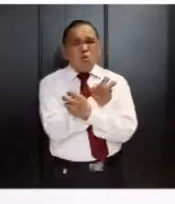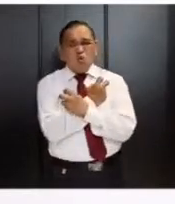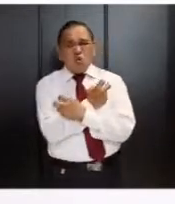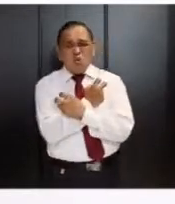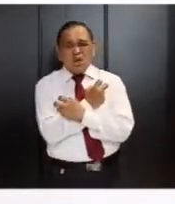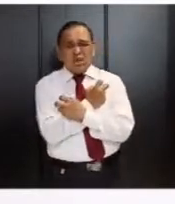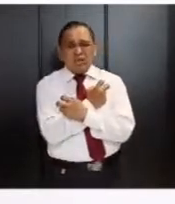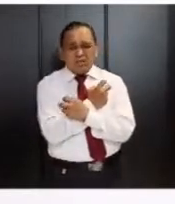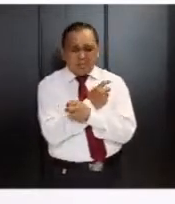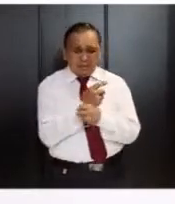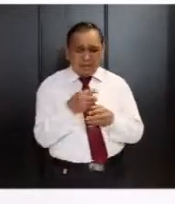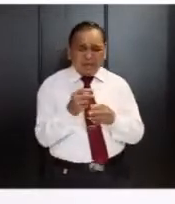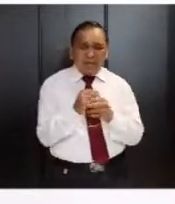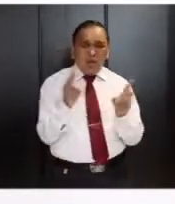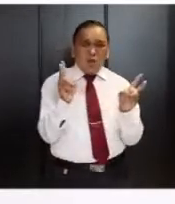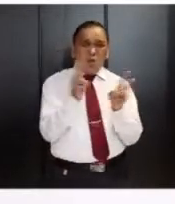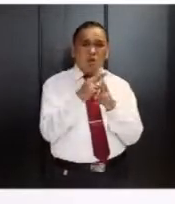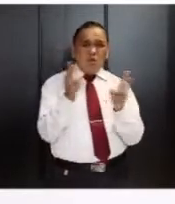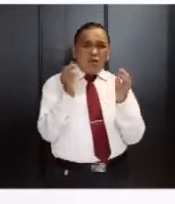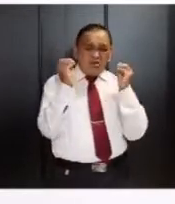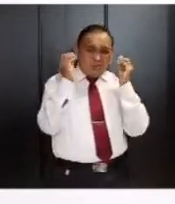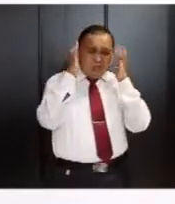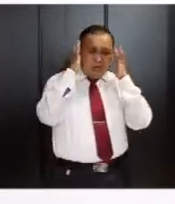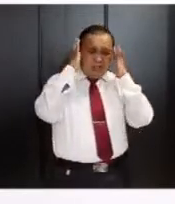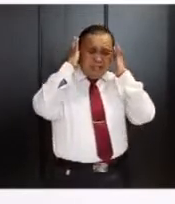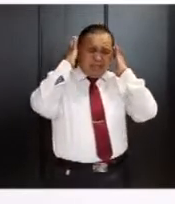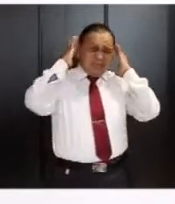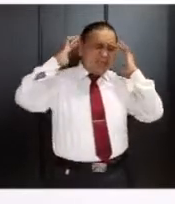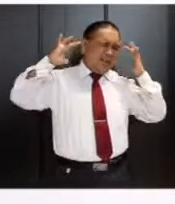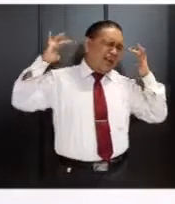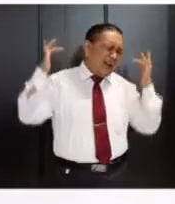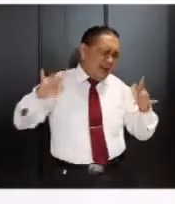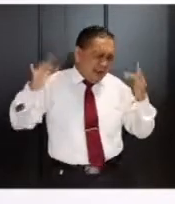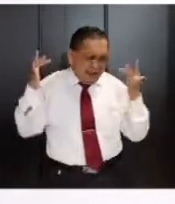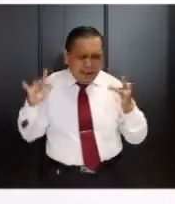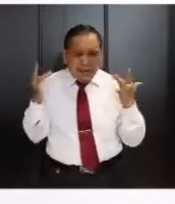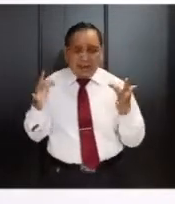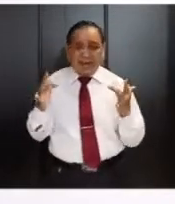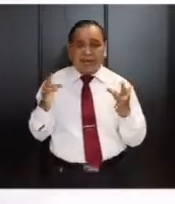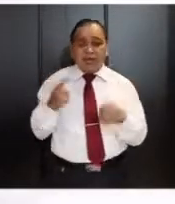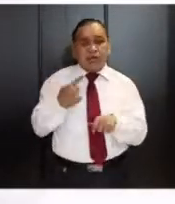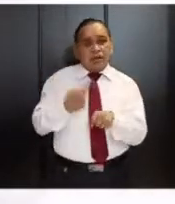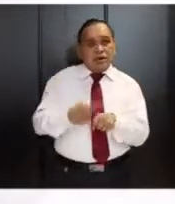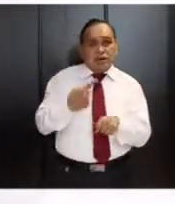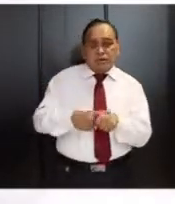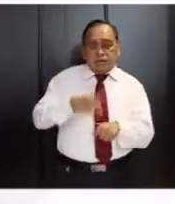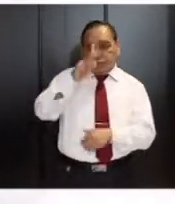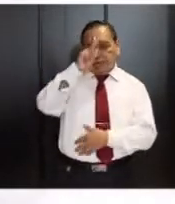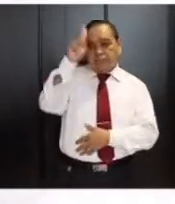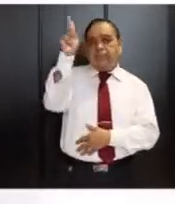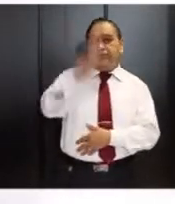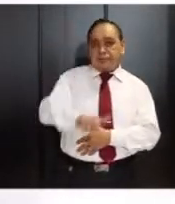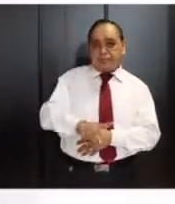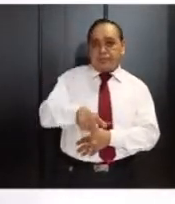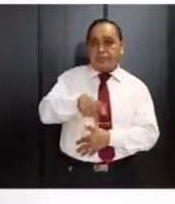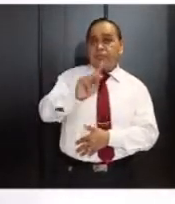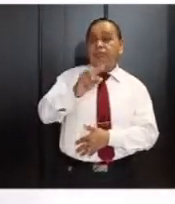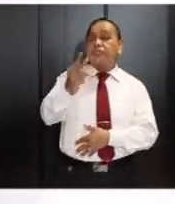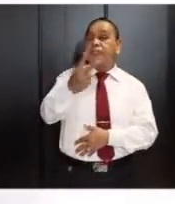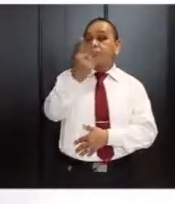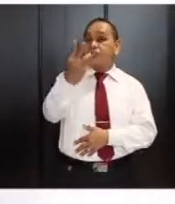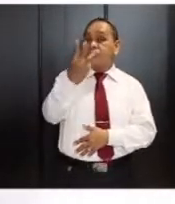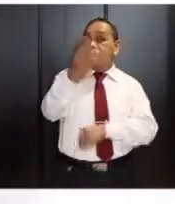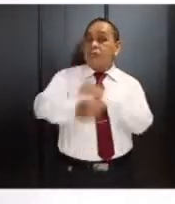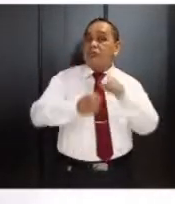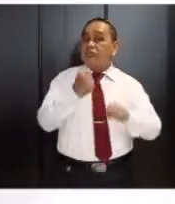El solo roce del viento en sus orejas le producía un gran dolor. Es una enfermedad terrible. Y a los 2 o 3 años,